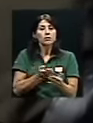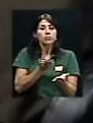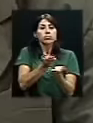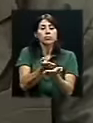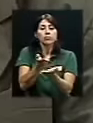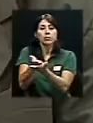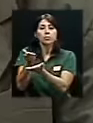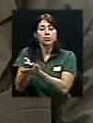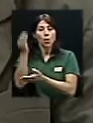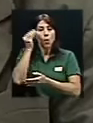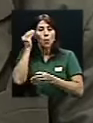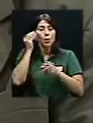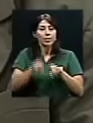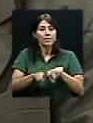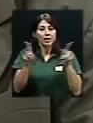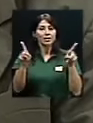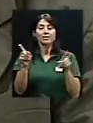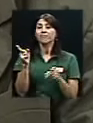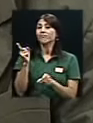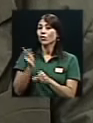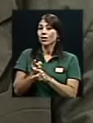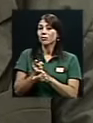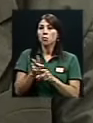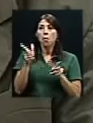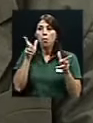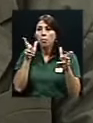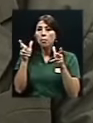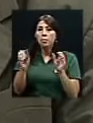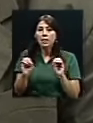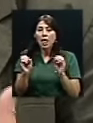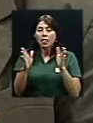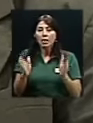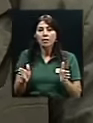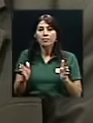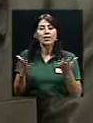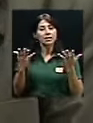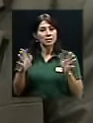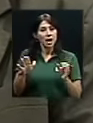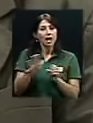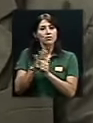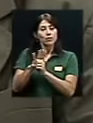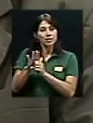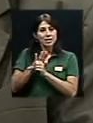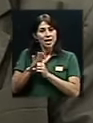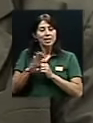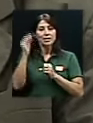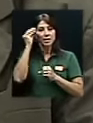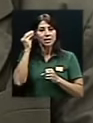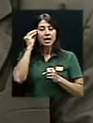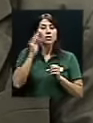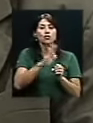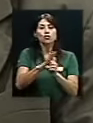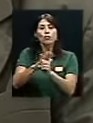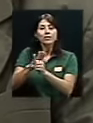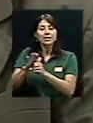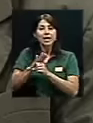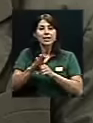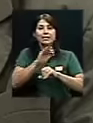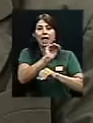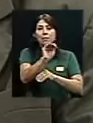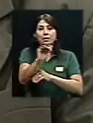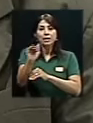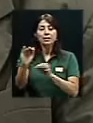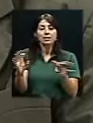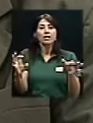digamos. Es correcto, es decir, no se ha escuchado a nadie y ya hay suficientes criterios y advertencias en relación con las debilidades del